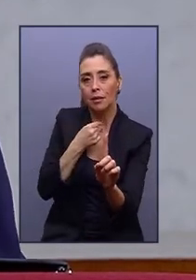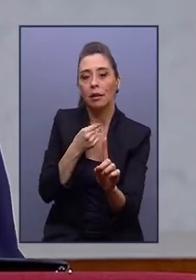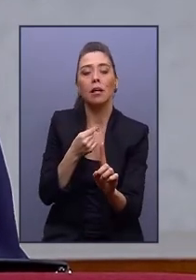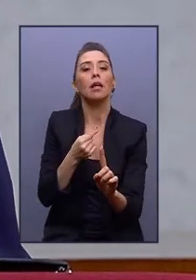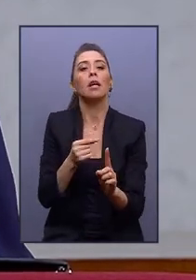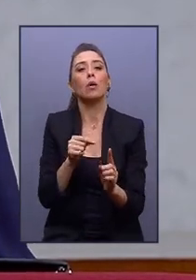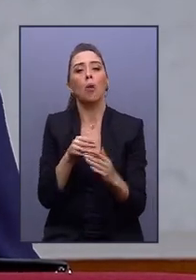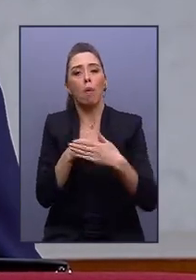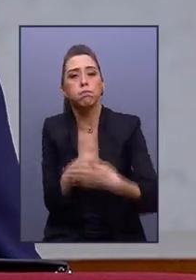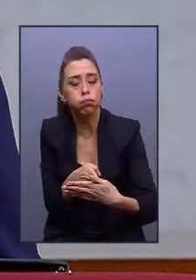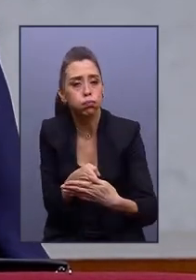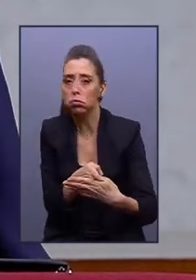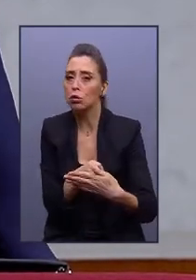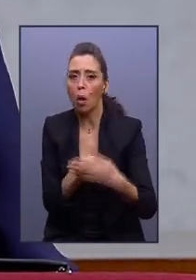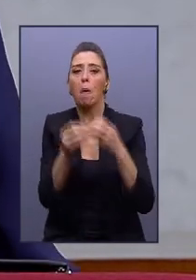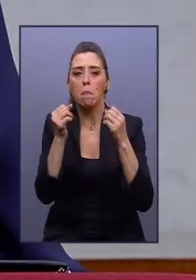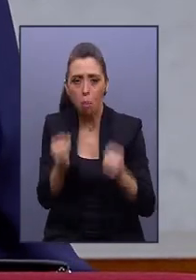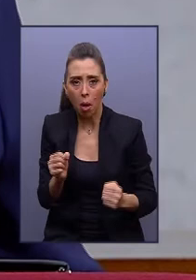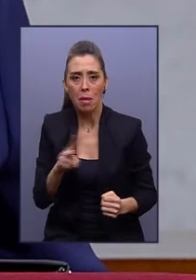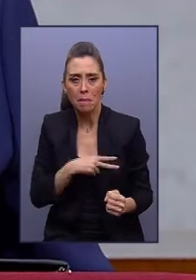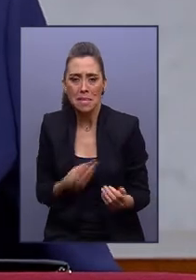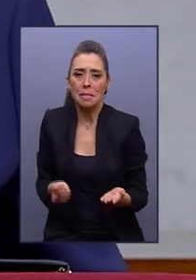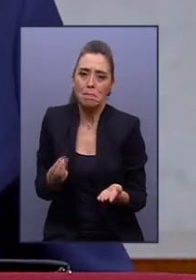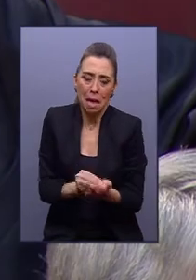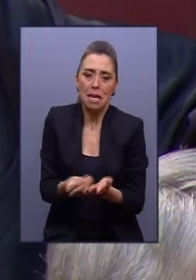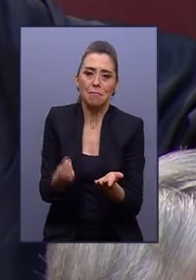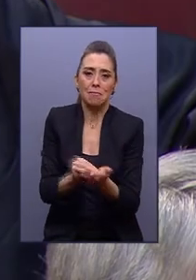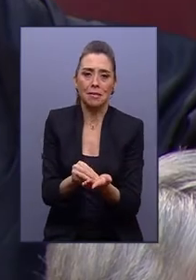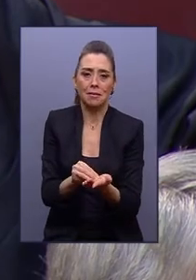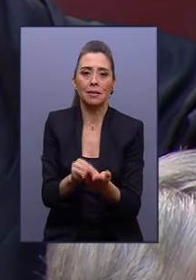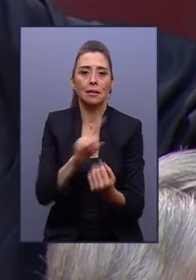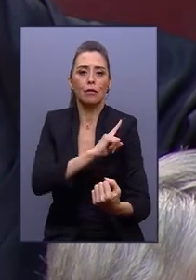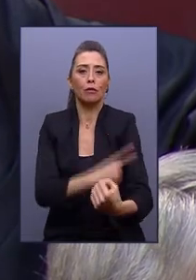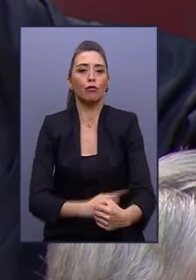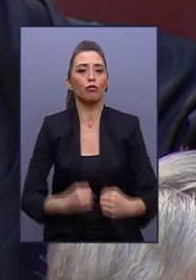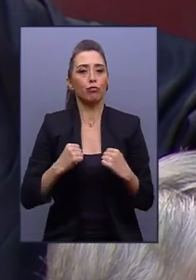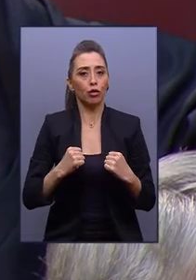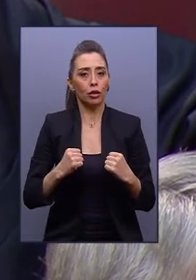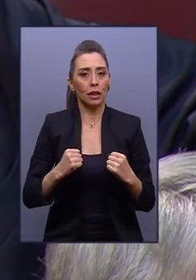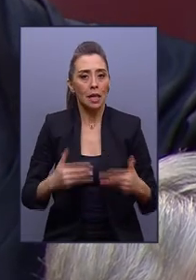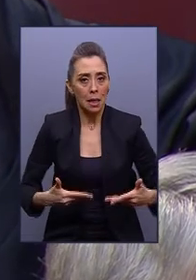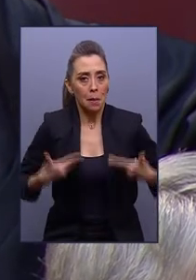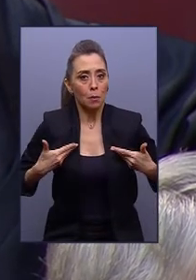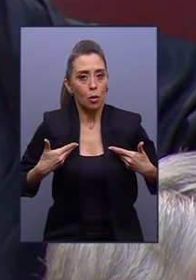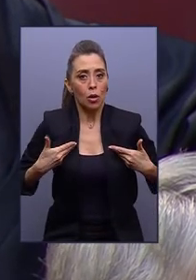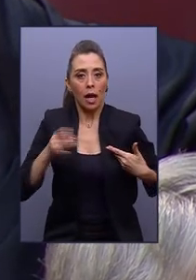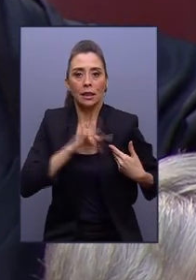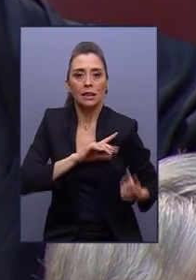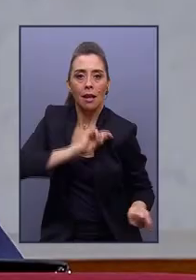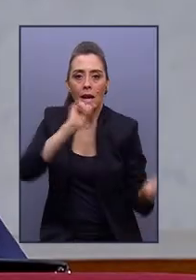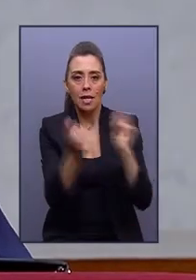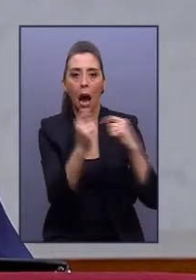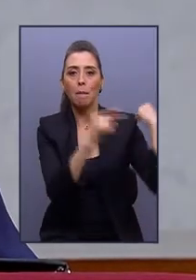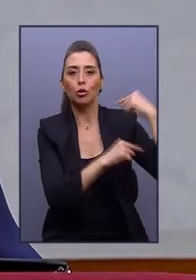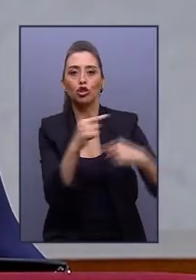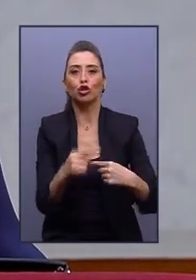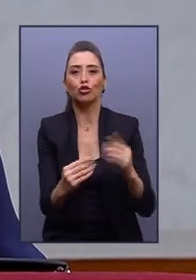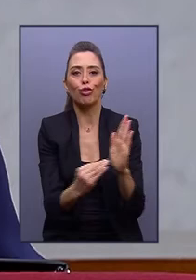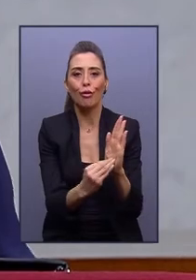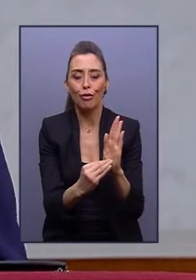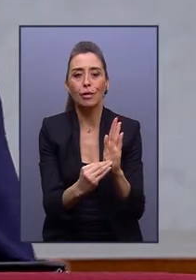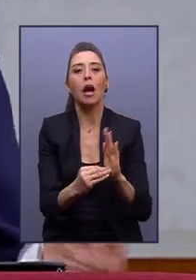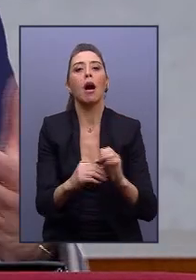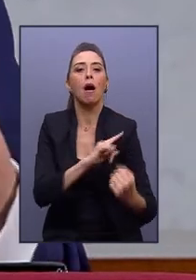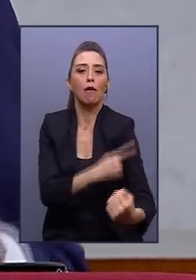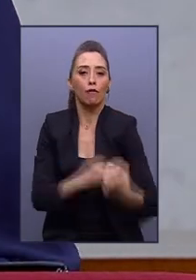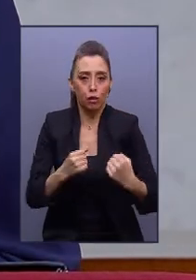nos vamos a detener porque podemos y merecemos más. Esa fortaleza es la que empuja al cambio histórico de Chile. Esa fortaleza es la